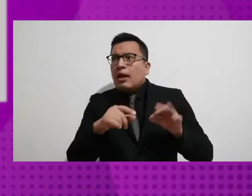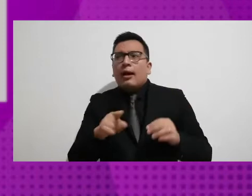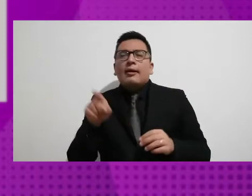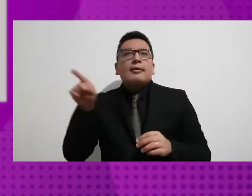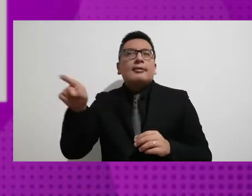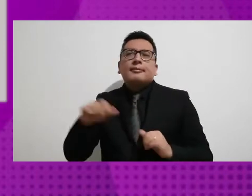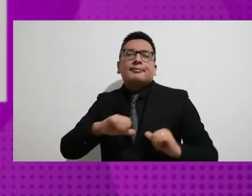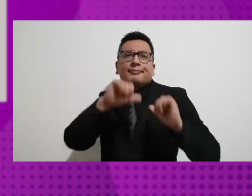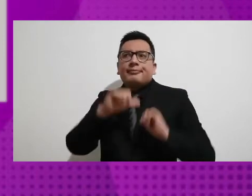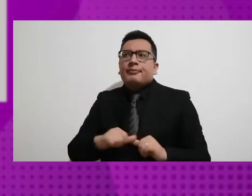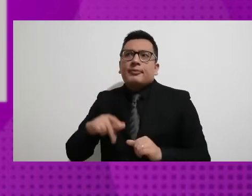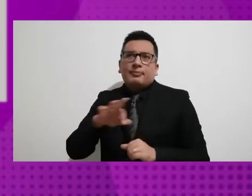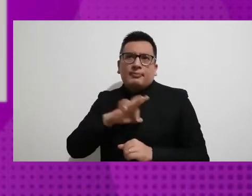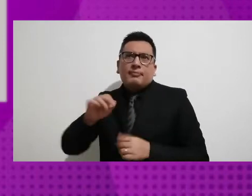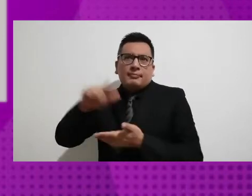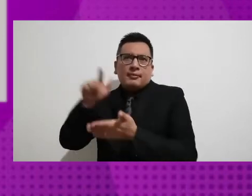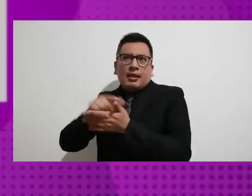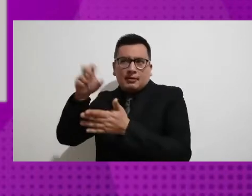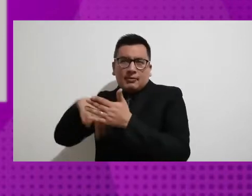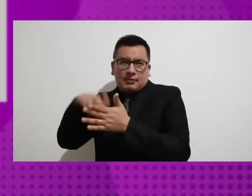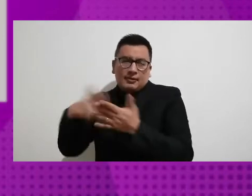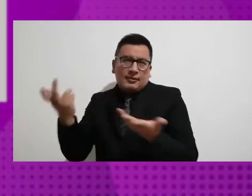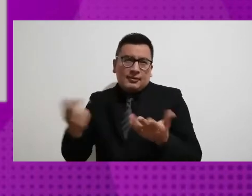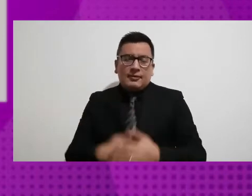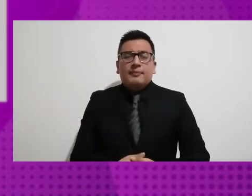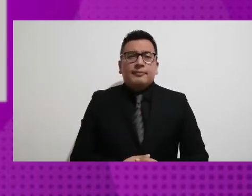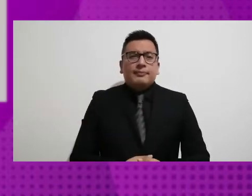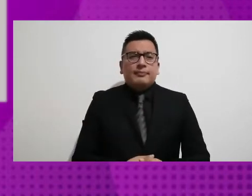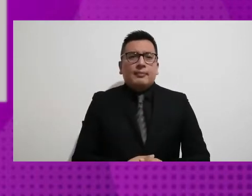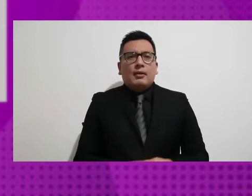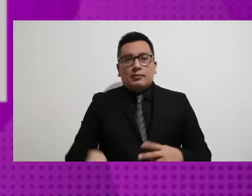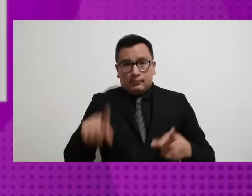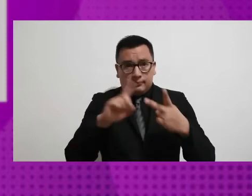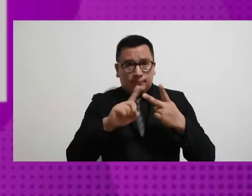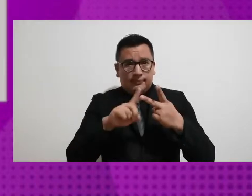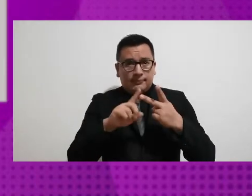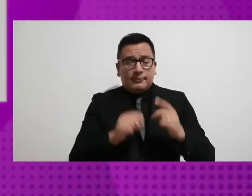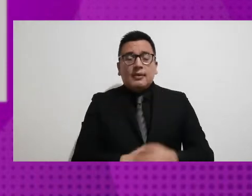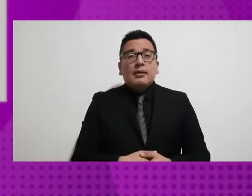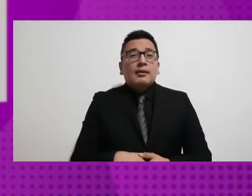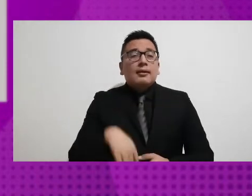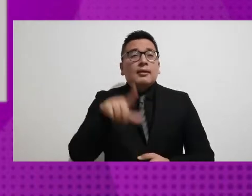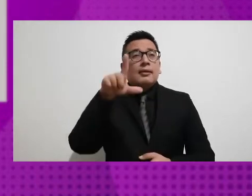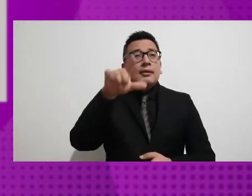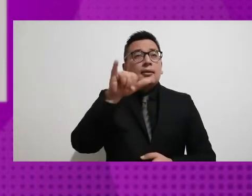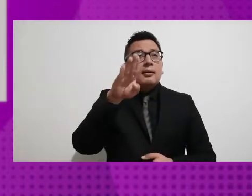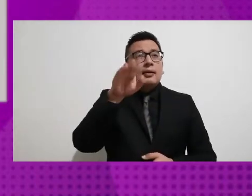esas facultades. Después también habla de un principio liberal que